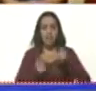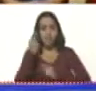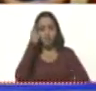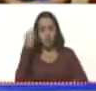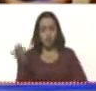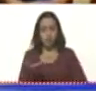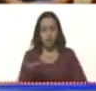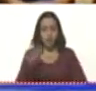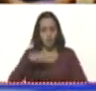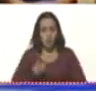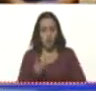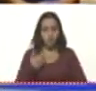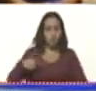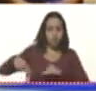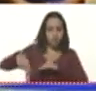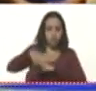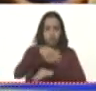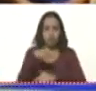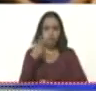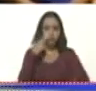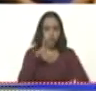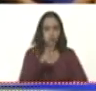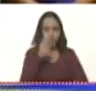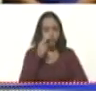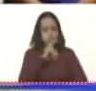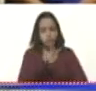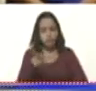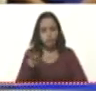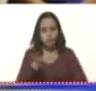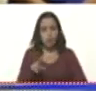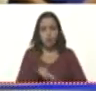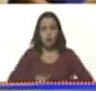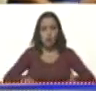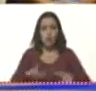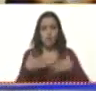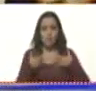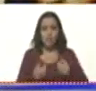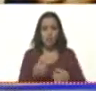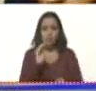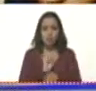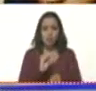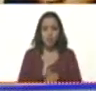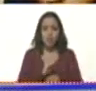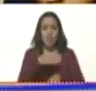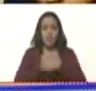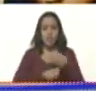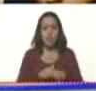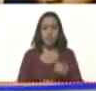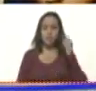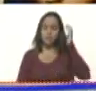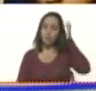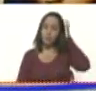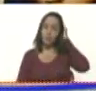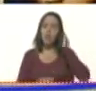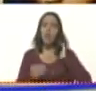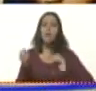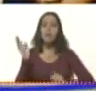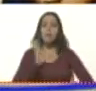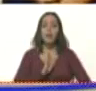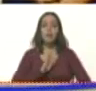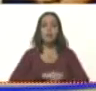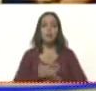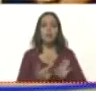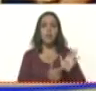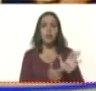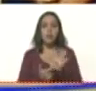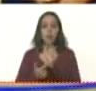estos espacios tan bellos, tan maravillosos, unos espacios de salud, de cría y de producción. Venga, porque este es el ejemplo que la